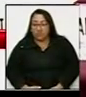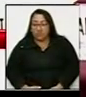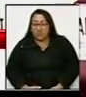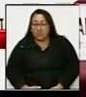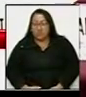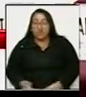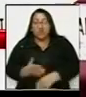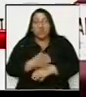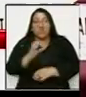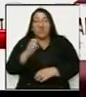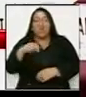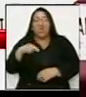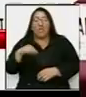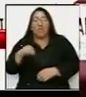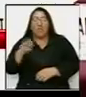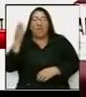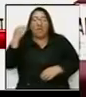CNM